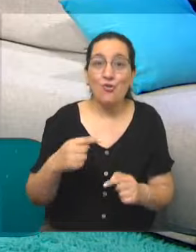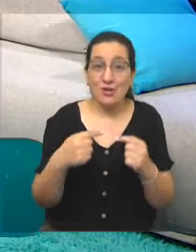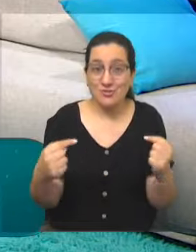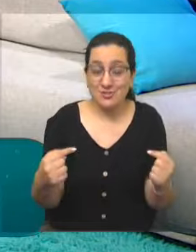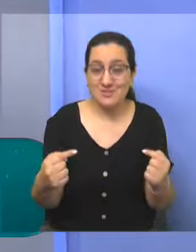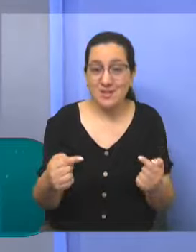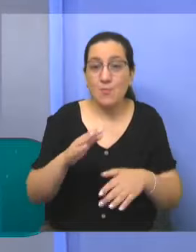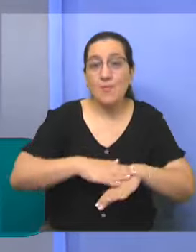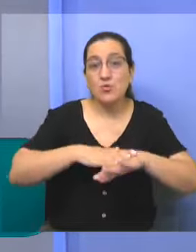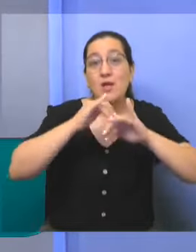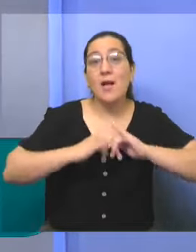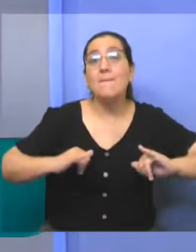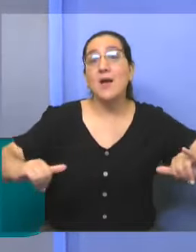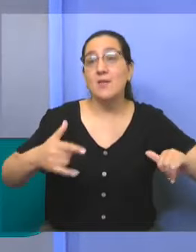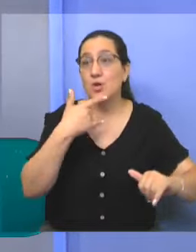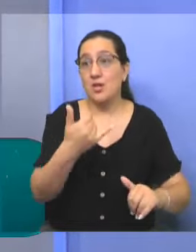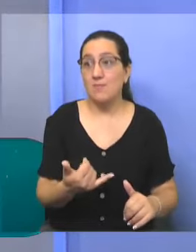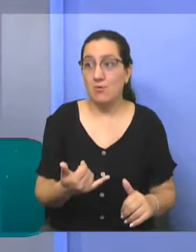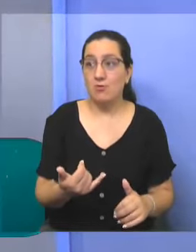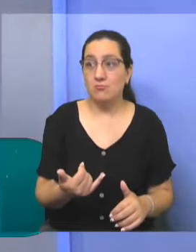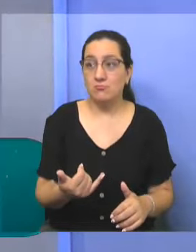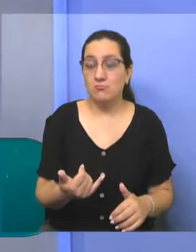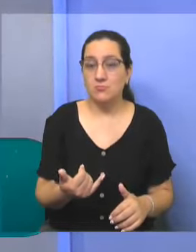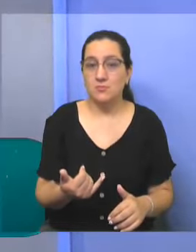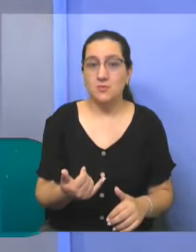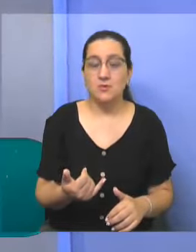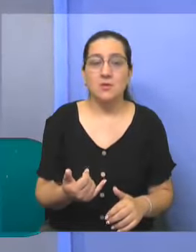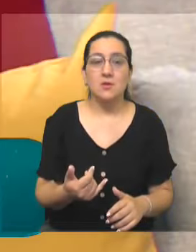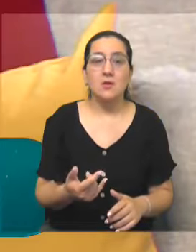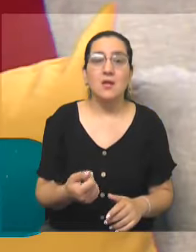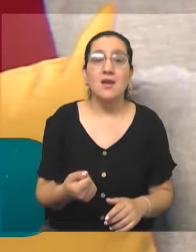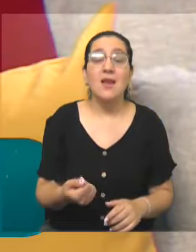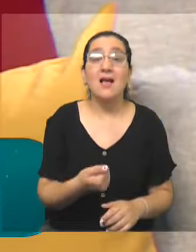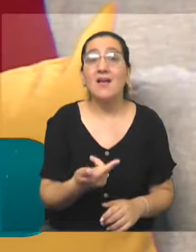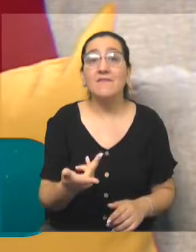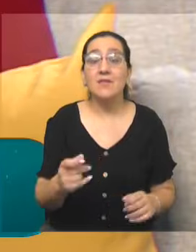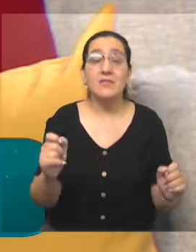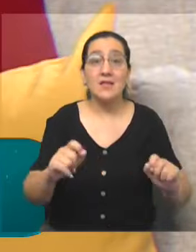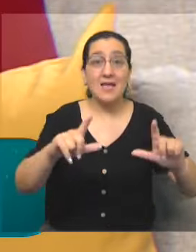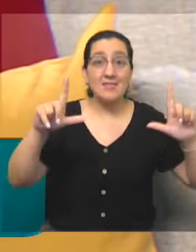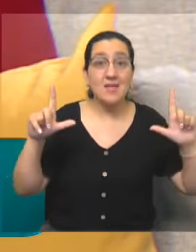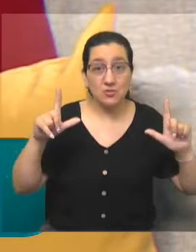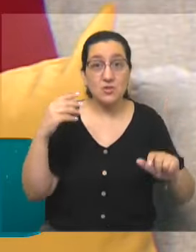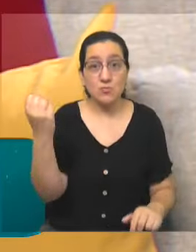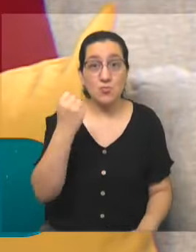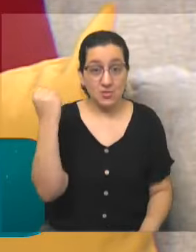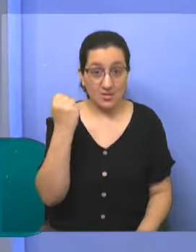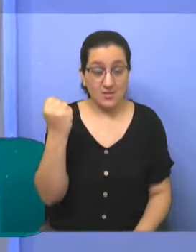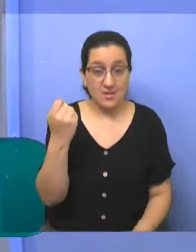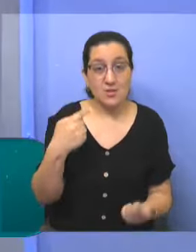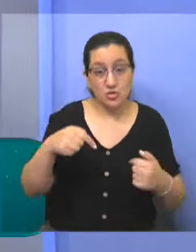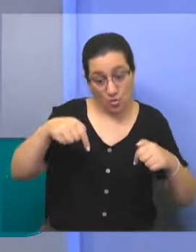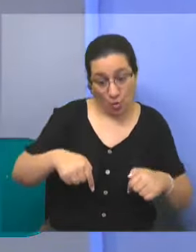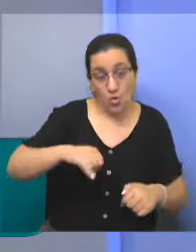una campaña o por dónde ir también, el coacheo de los candidatos o no sé qué, es muy importante para saber también. Entonces, hoy